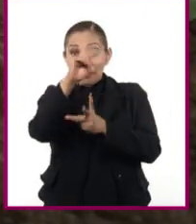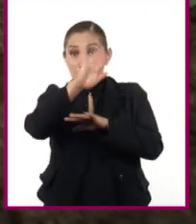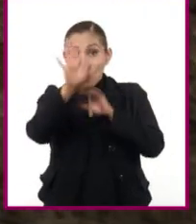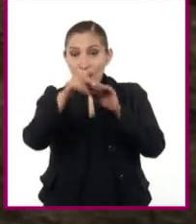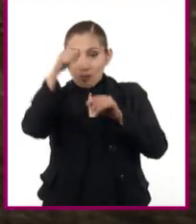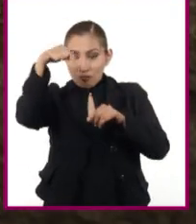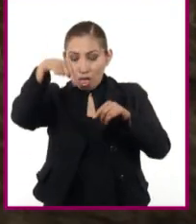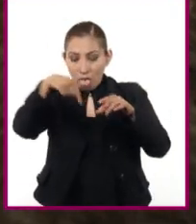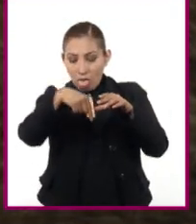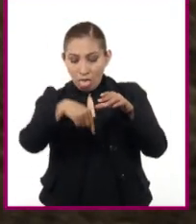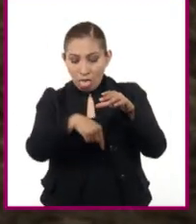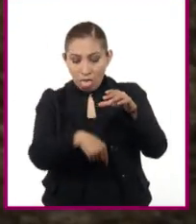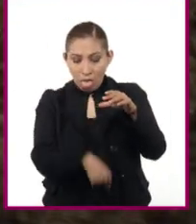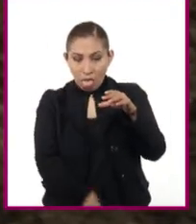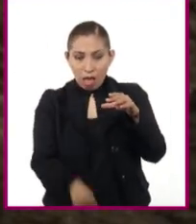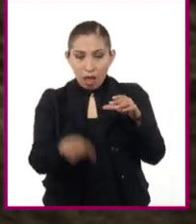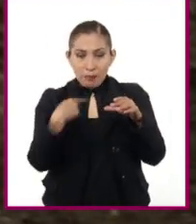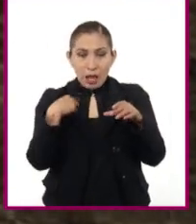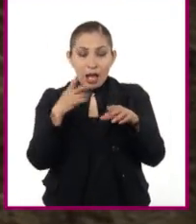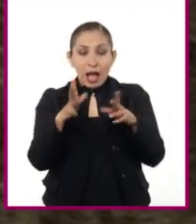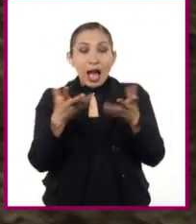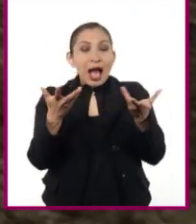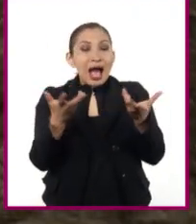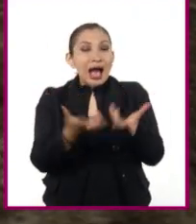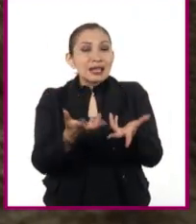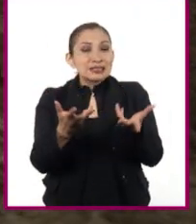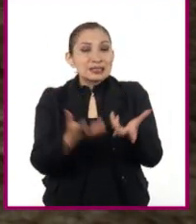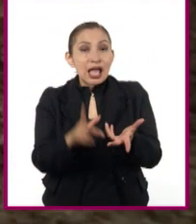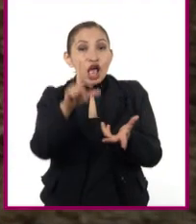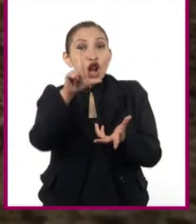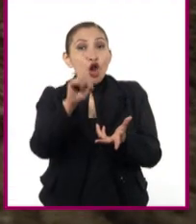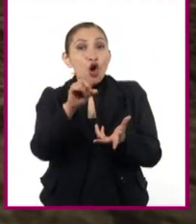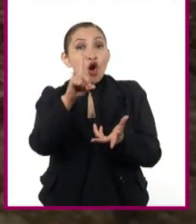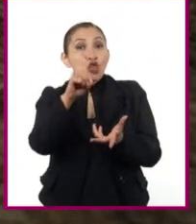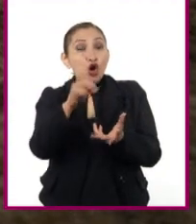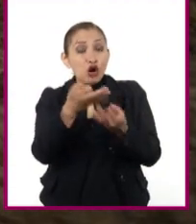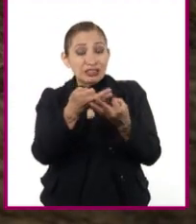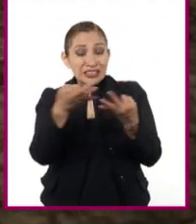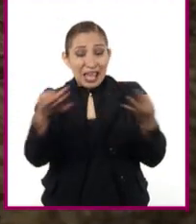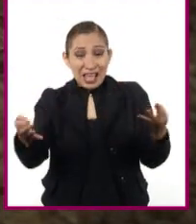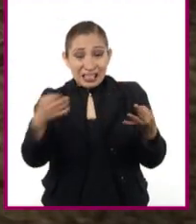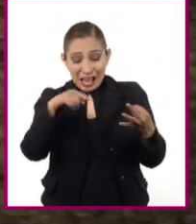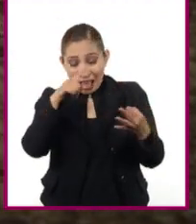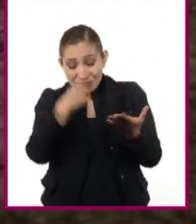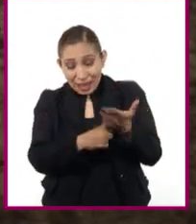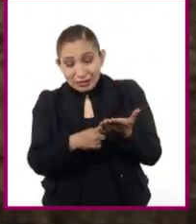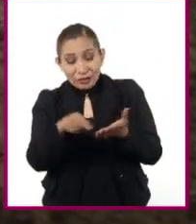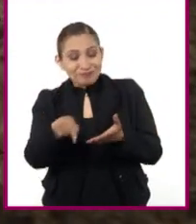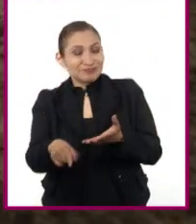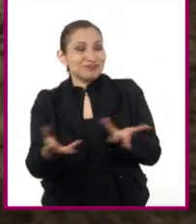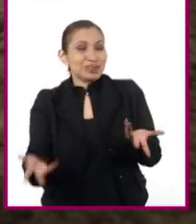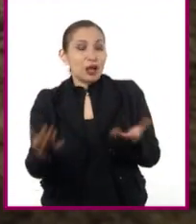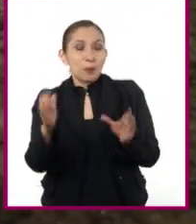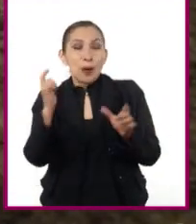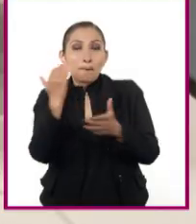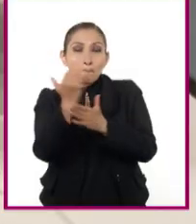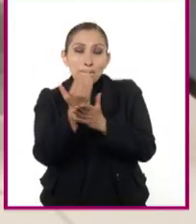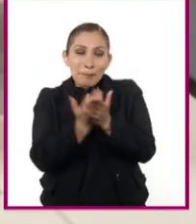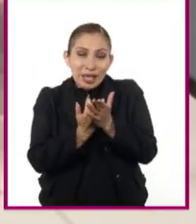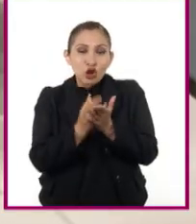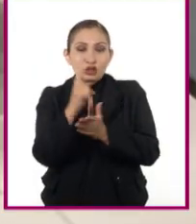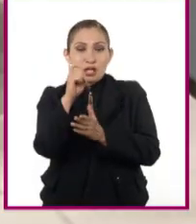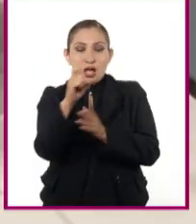planta muere, va a ir asolvando, va creando lodos, tierra en el cuerpo de agua, y entonces se va a